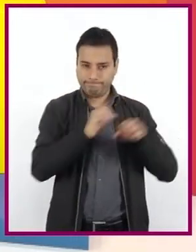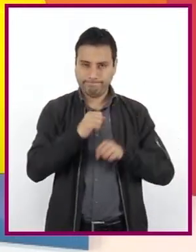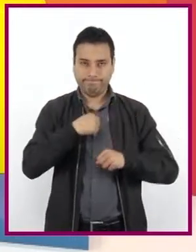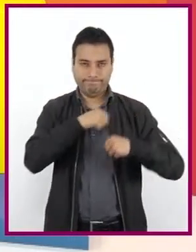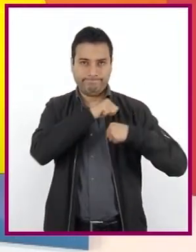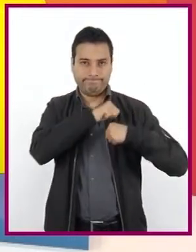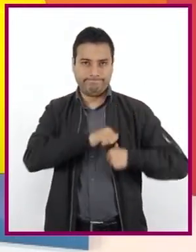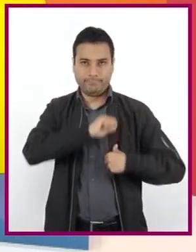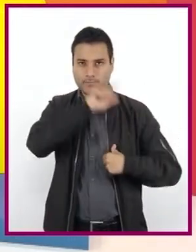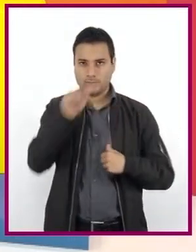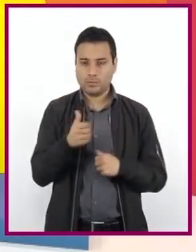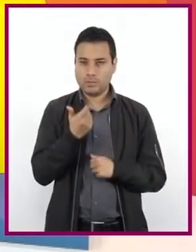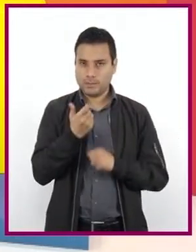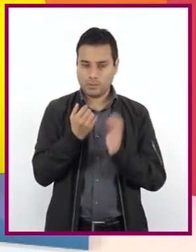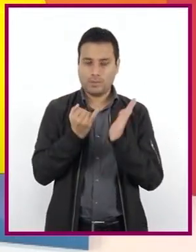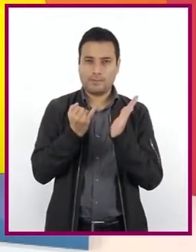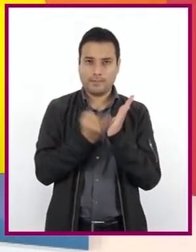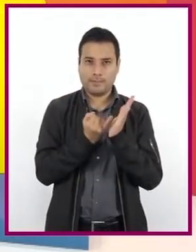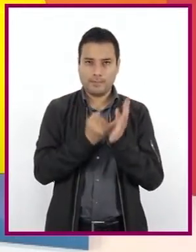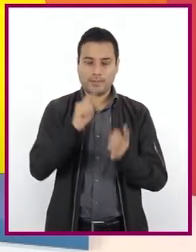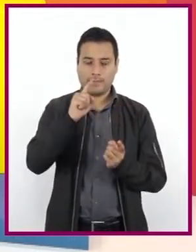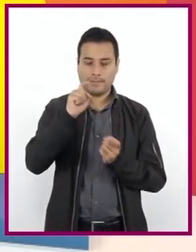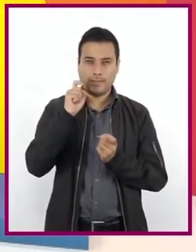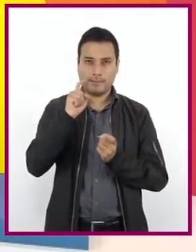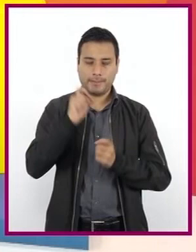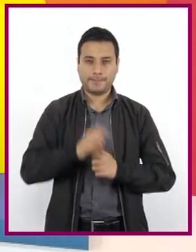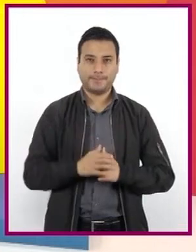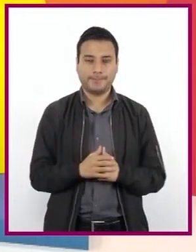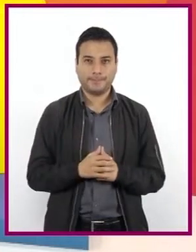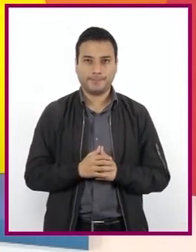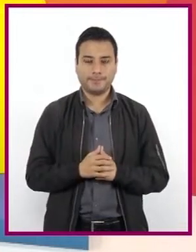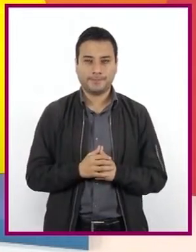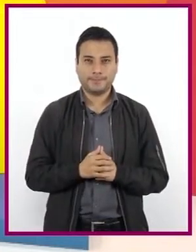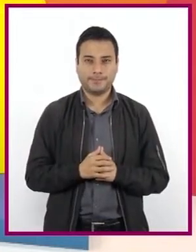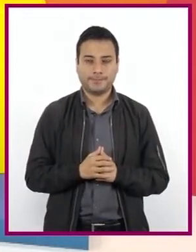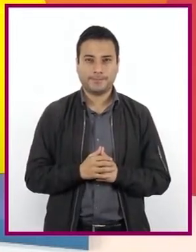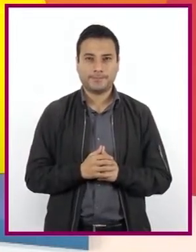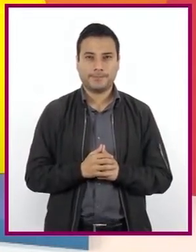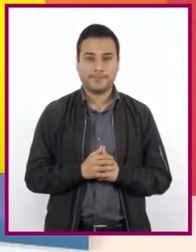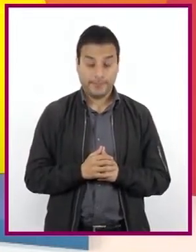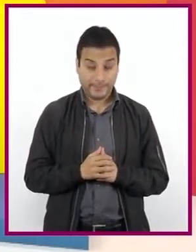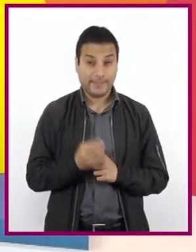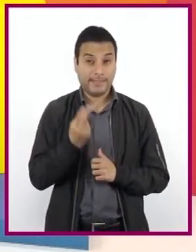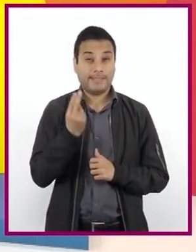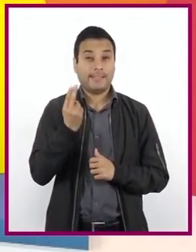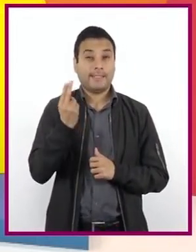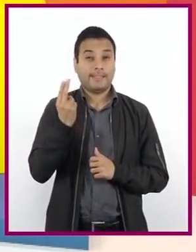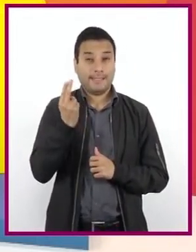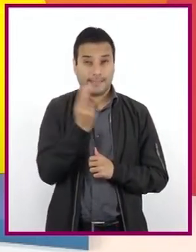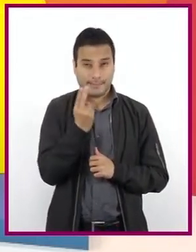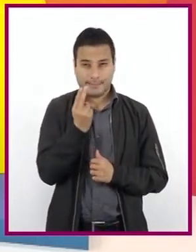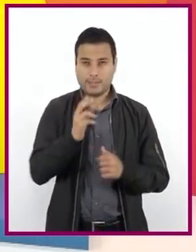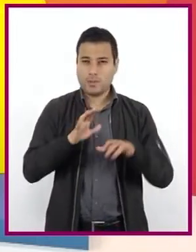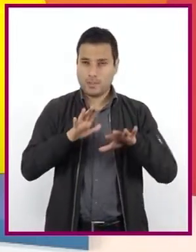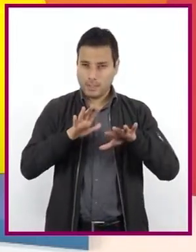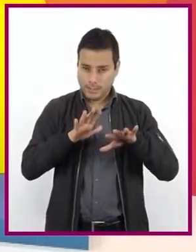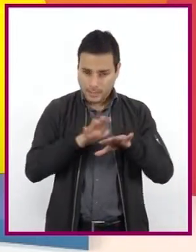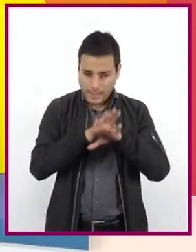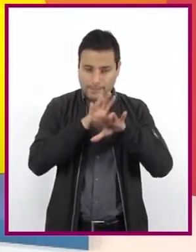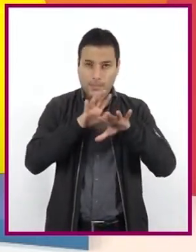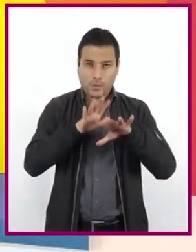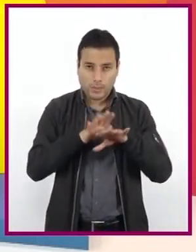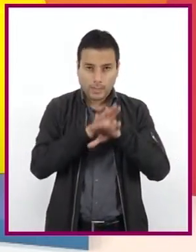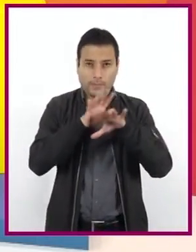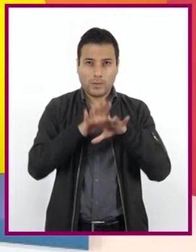la renta pagada por los comerciantes. Fue necesario tomar ciertas medidas para mejorar